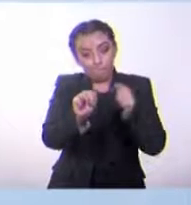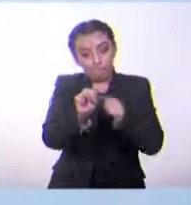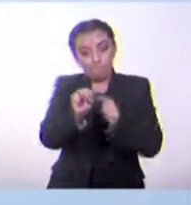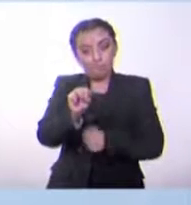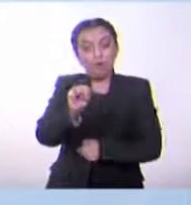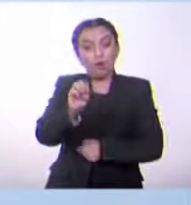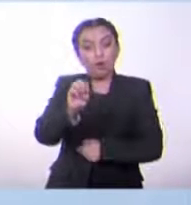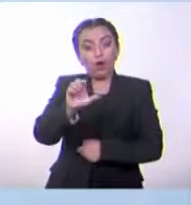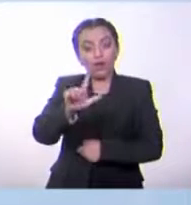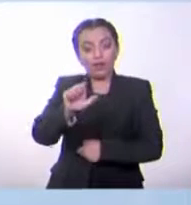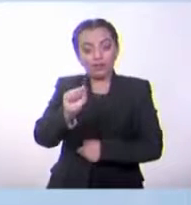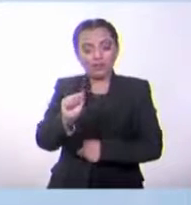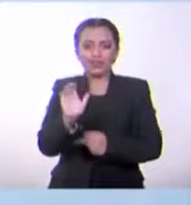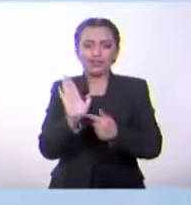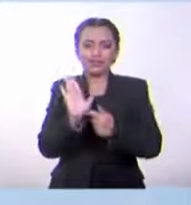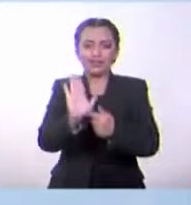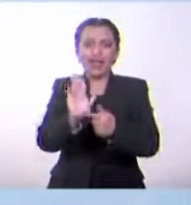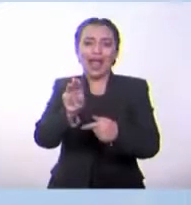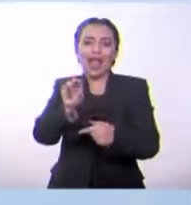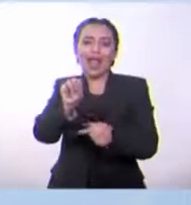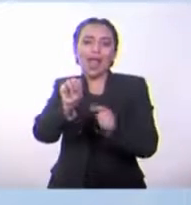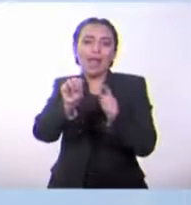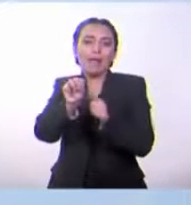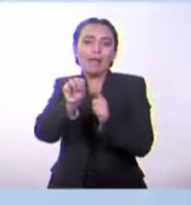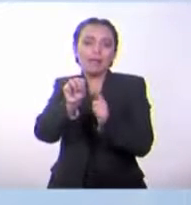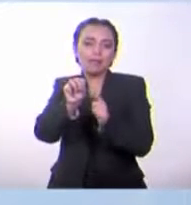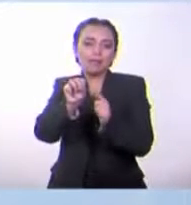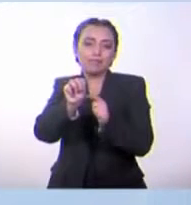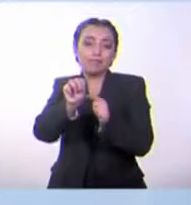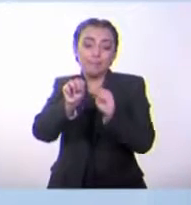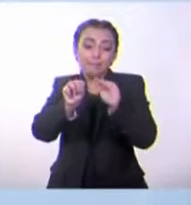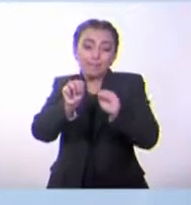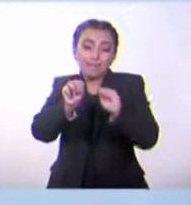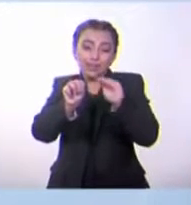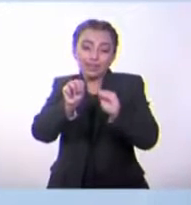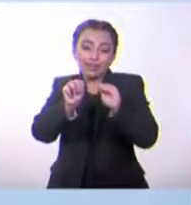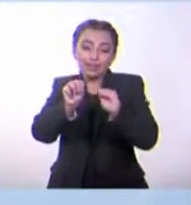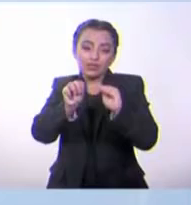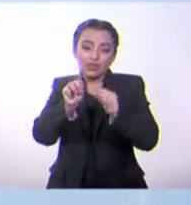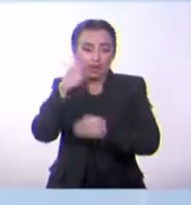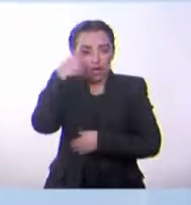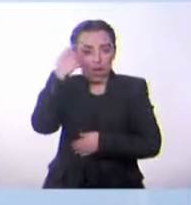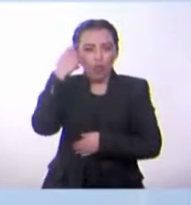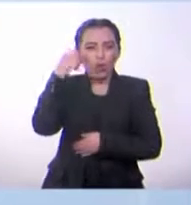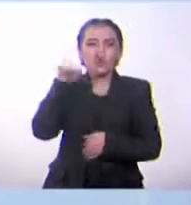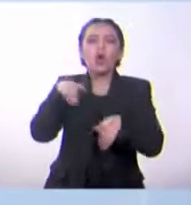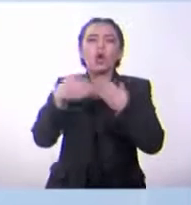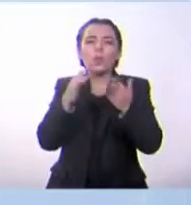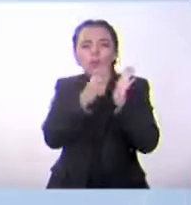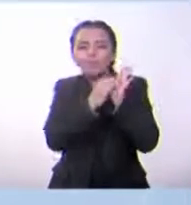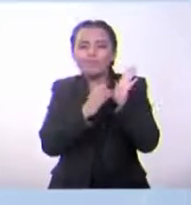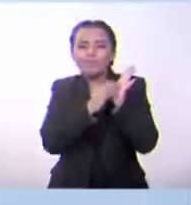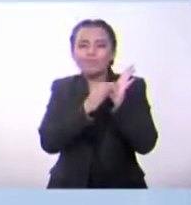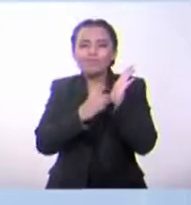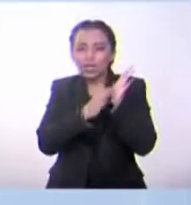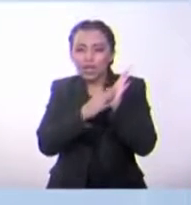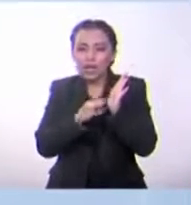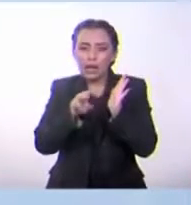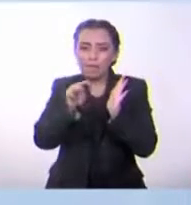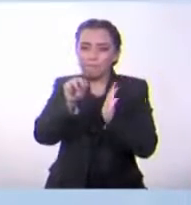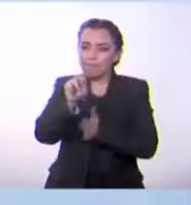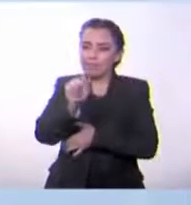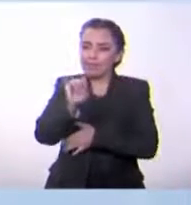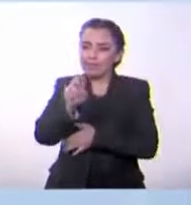conocer la masa molar. ¿Recuerdan cómo calcular la masa molar? ¿No? Entonces